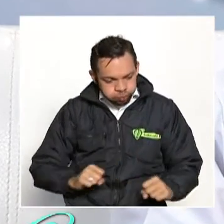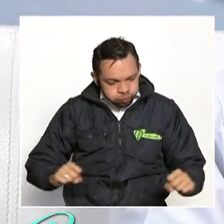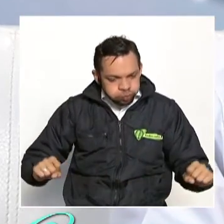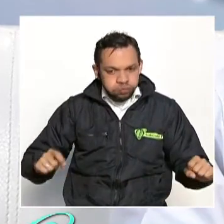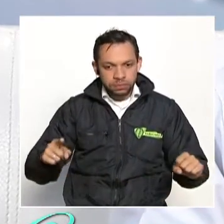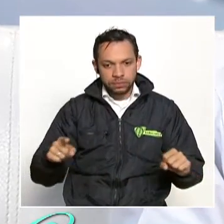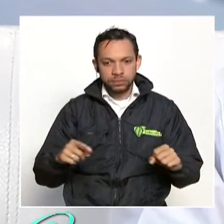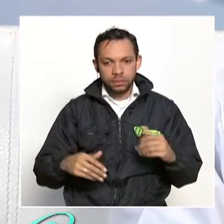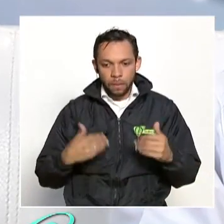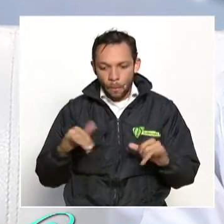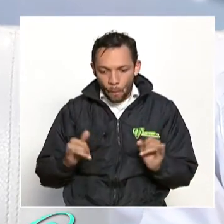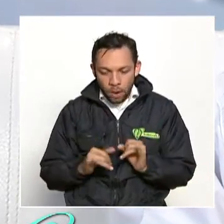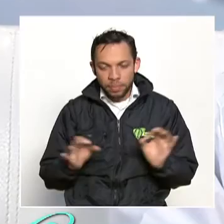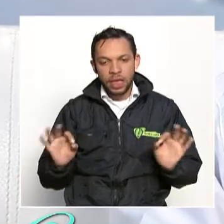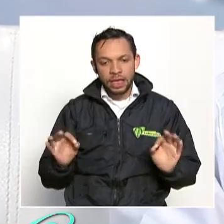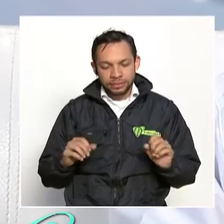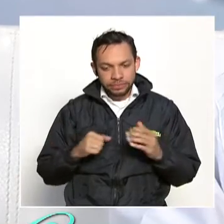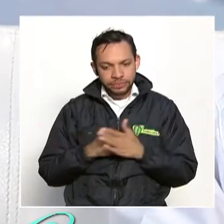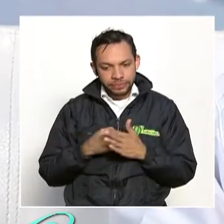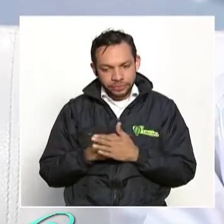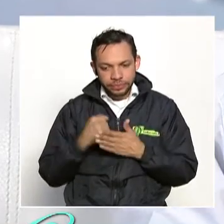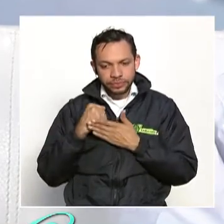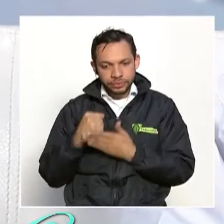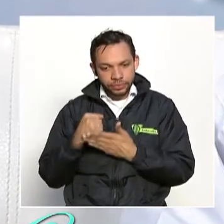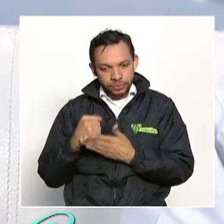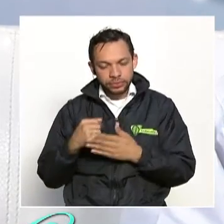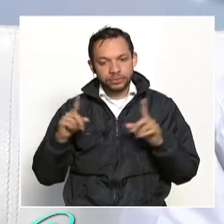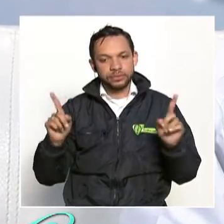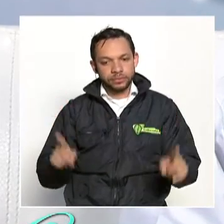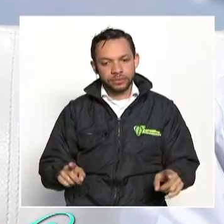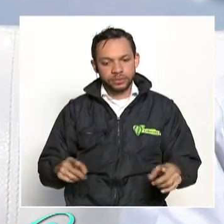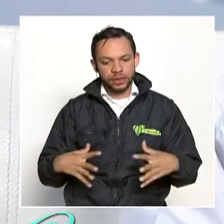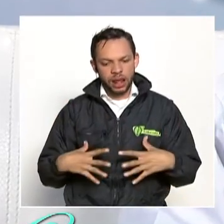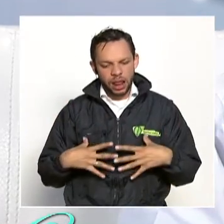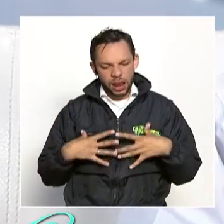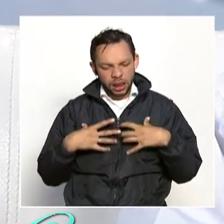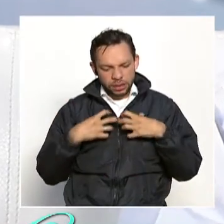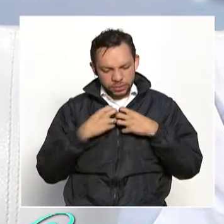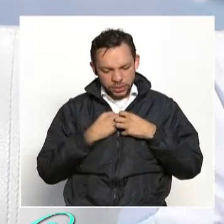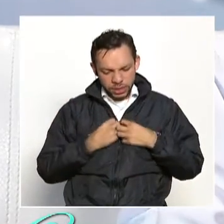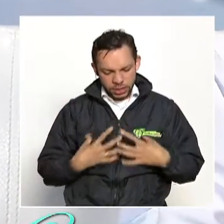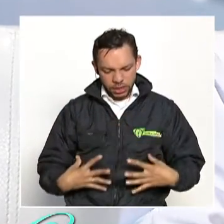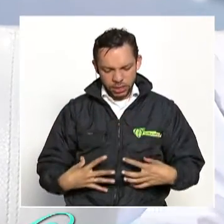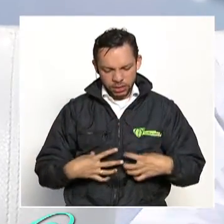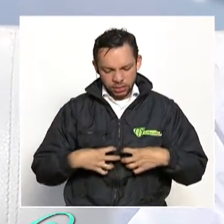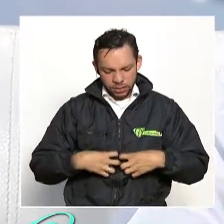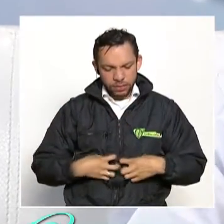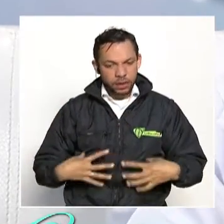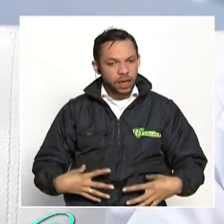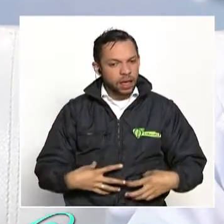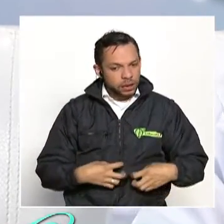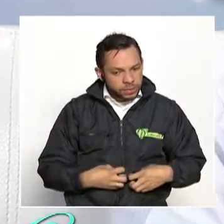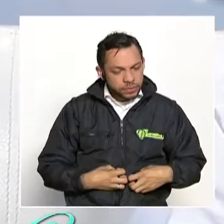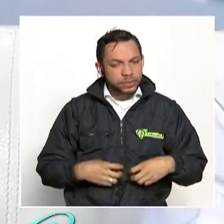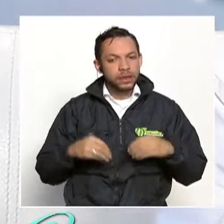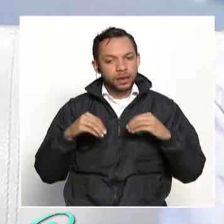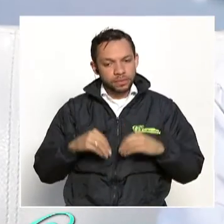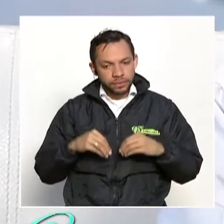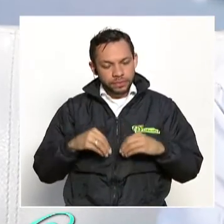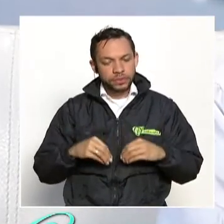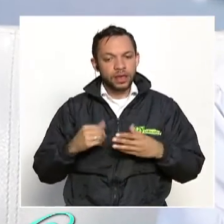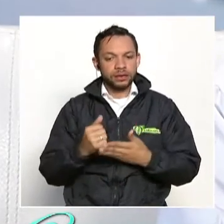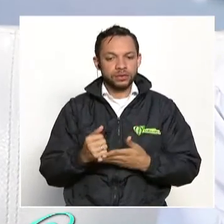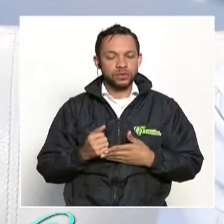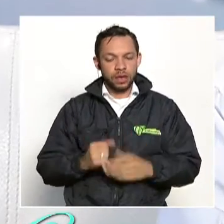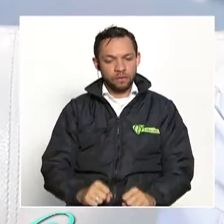no bajan, los problemas de estreñimiento crónico, los problemas de intoxicación, problemas de enfermedades crónicas, como